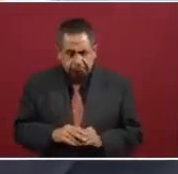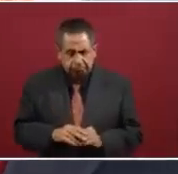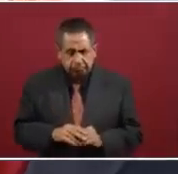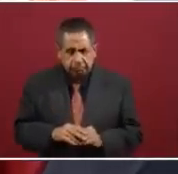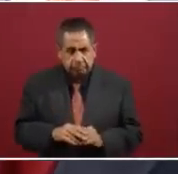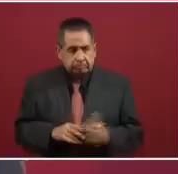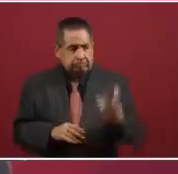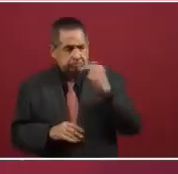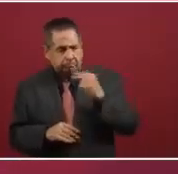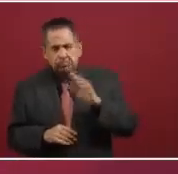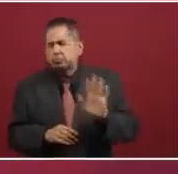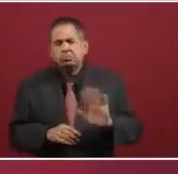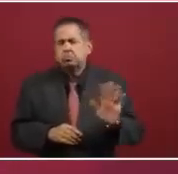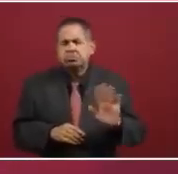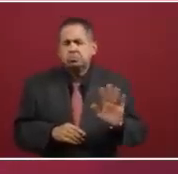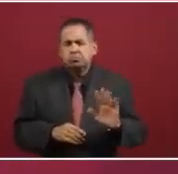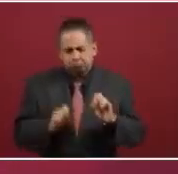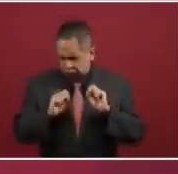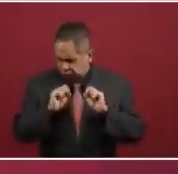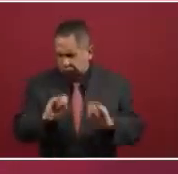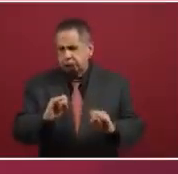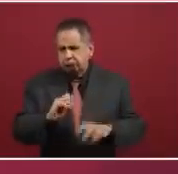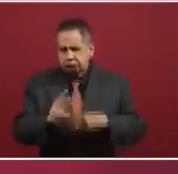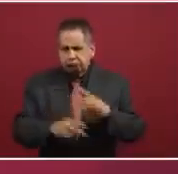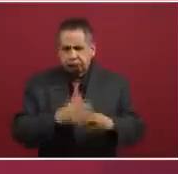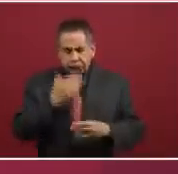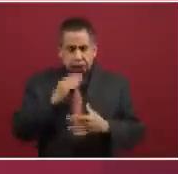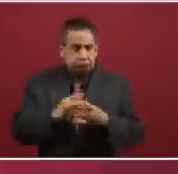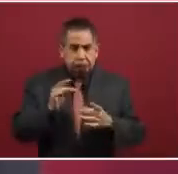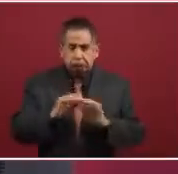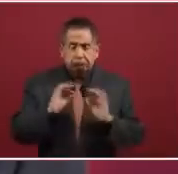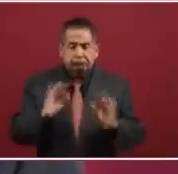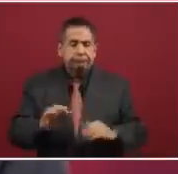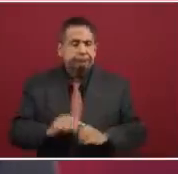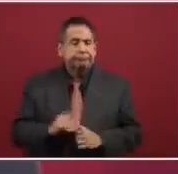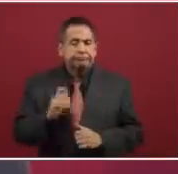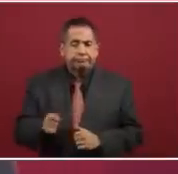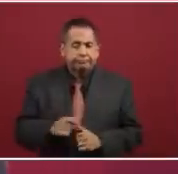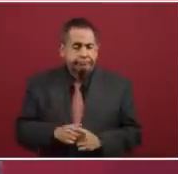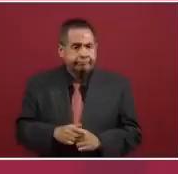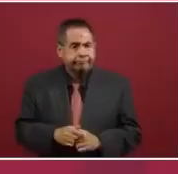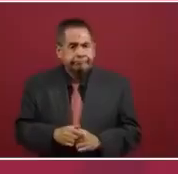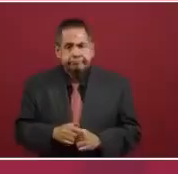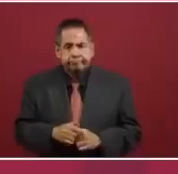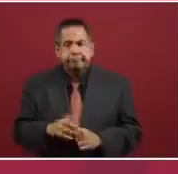se opusieron, porque legalmente hay